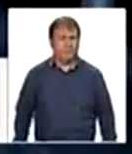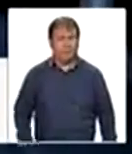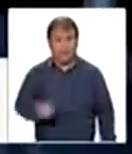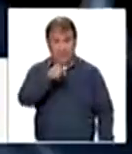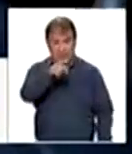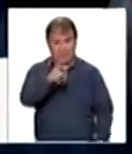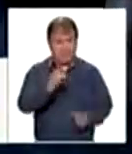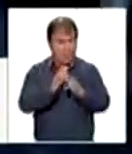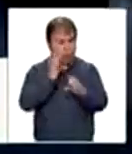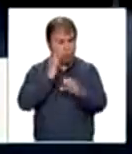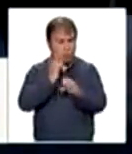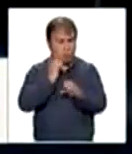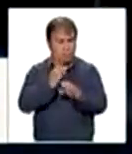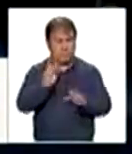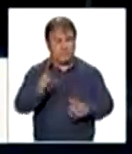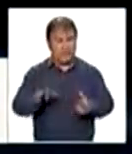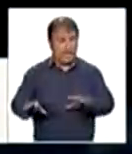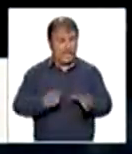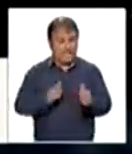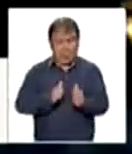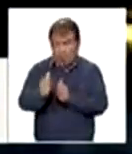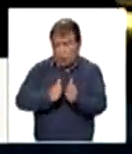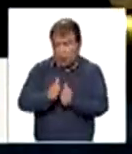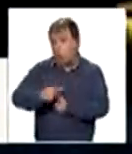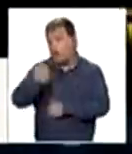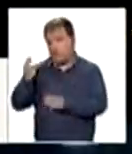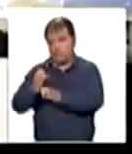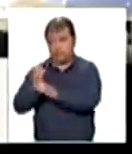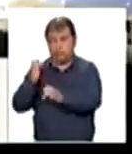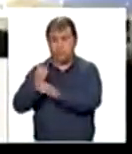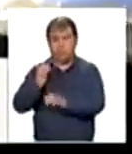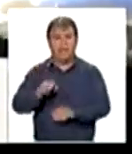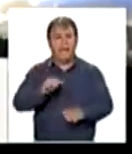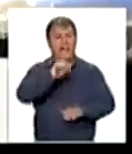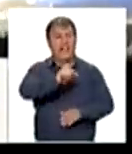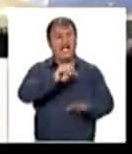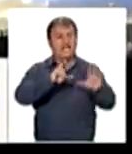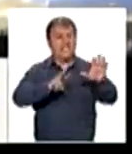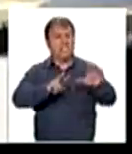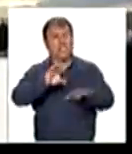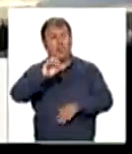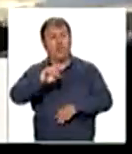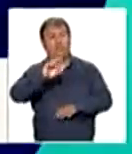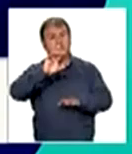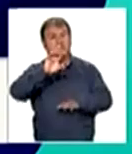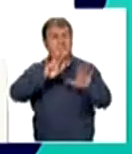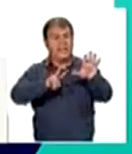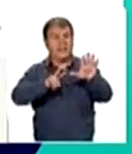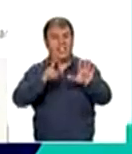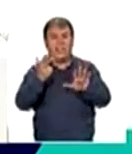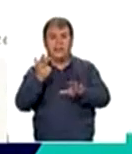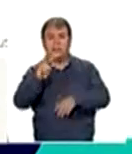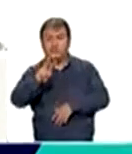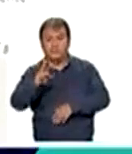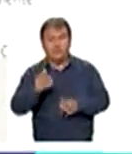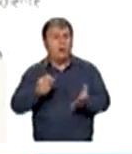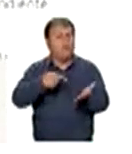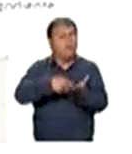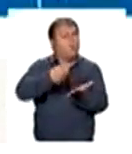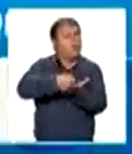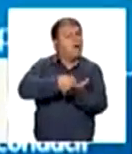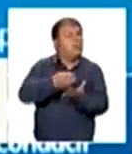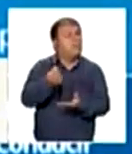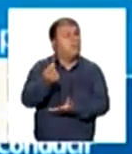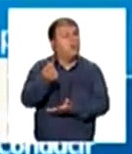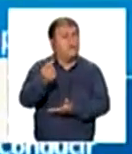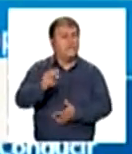Esta custer que viene realizando competencias con otra de placa A7O732, el monto de papeletas que debe